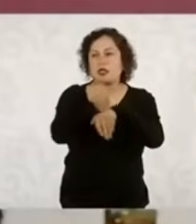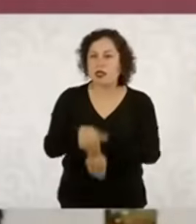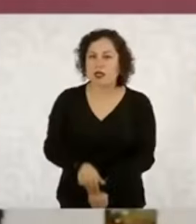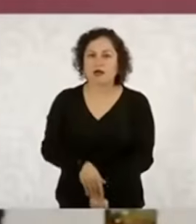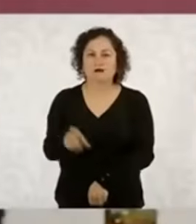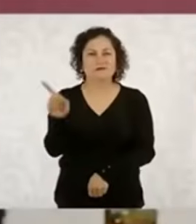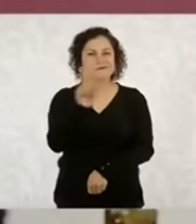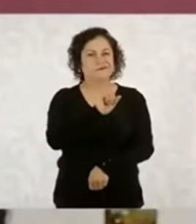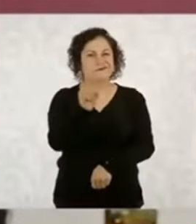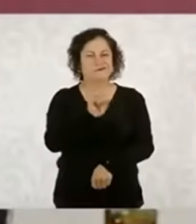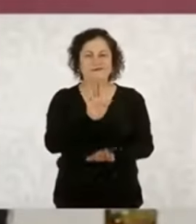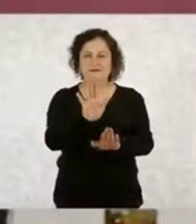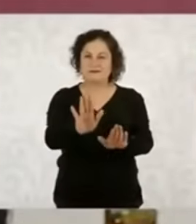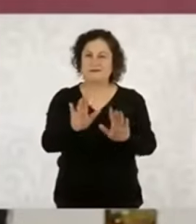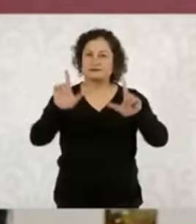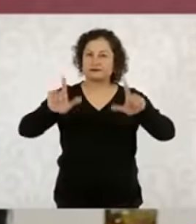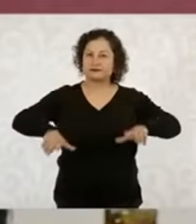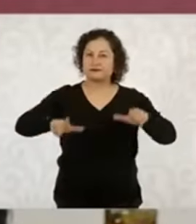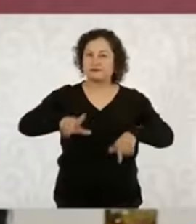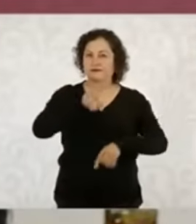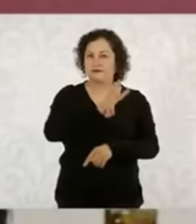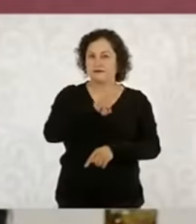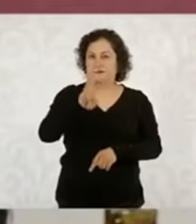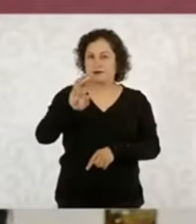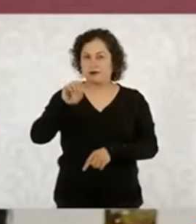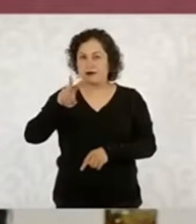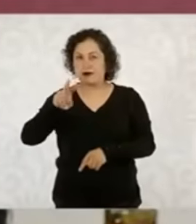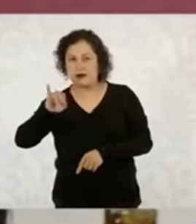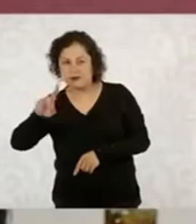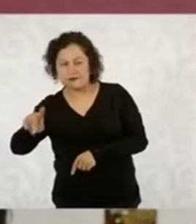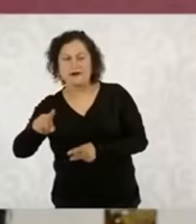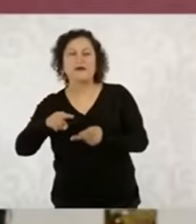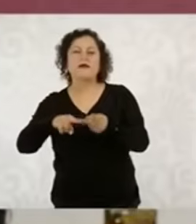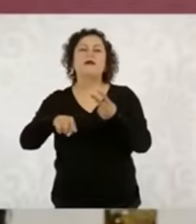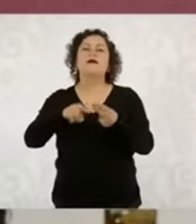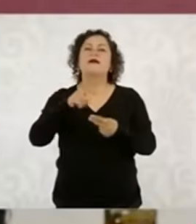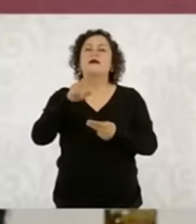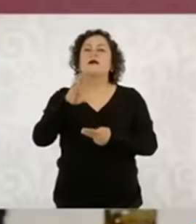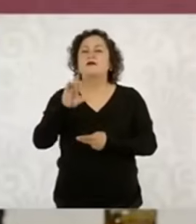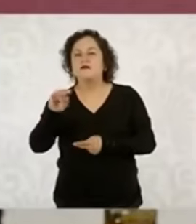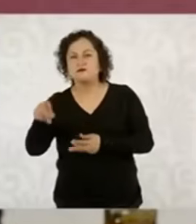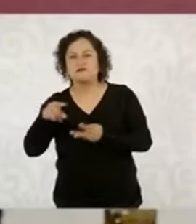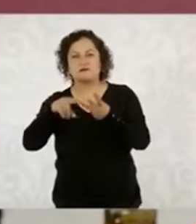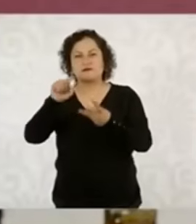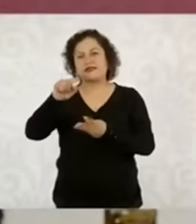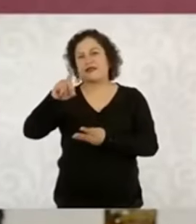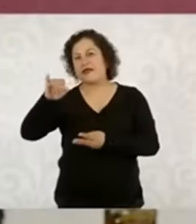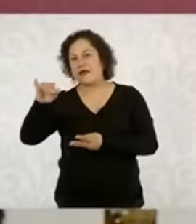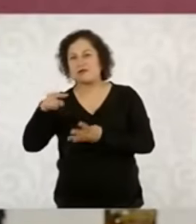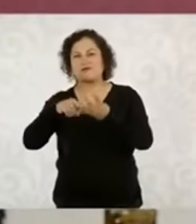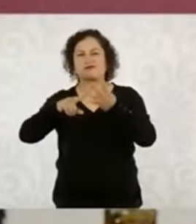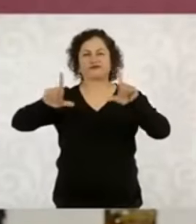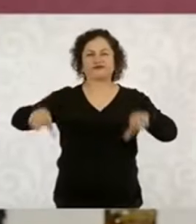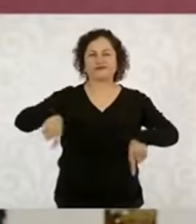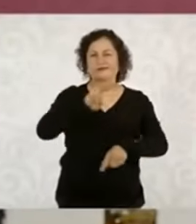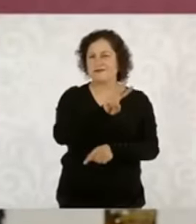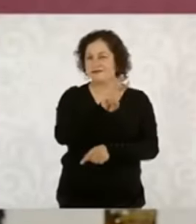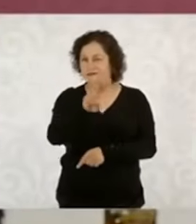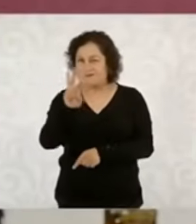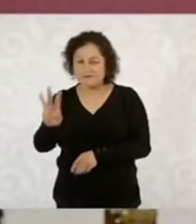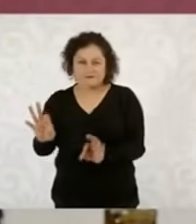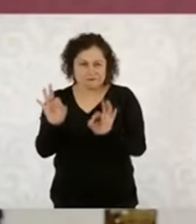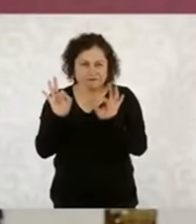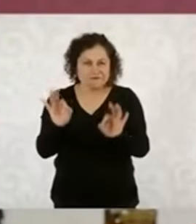instituciones de CONAVI, de Infonavit, de FOBISTE, del INSUS, de la propia SEDATU, pueden ahí acceder a